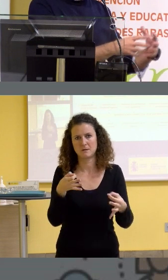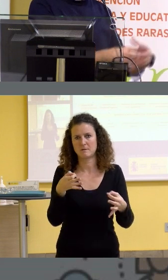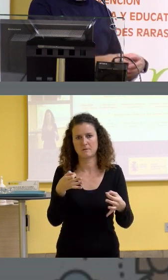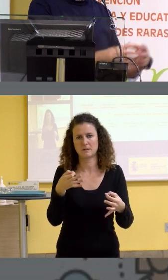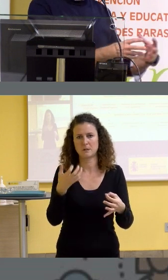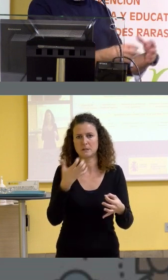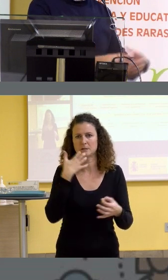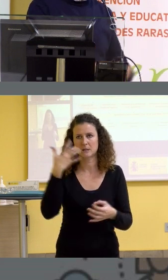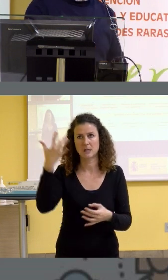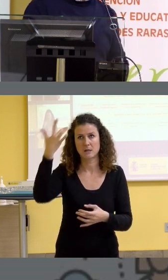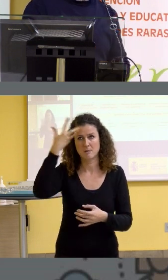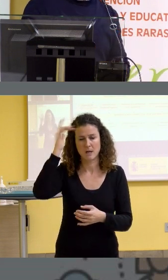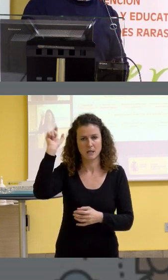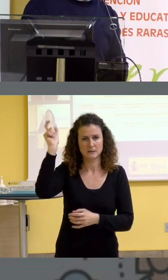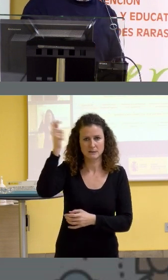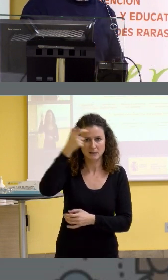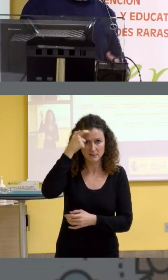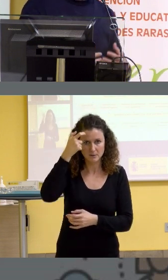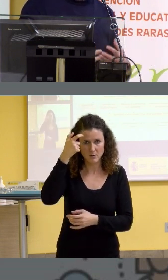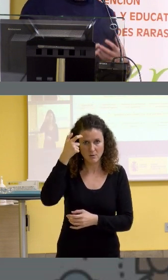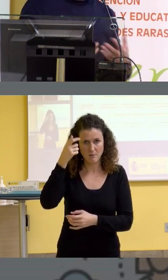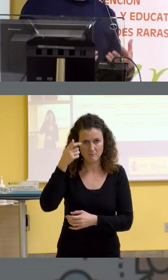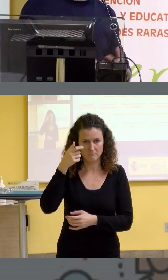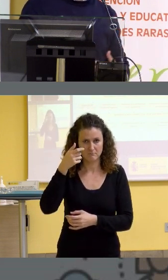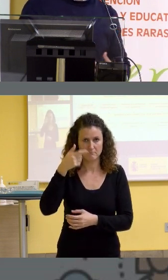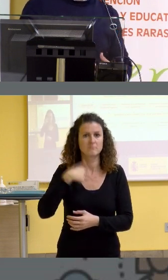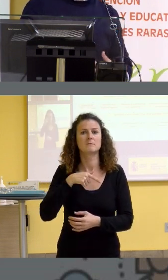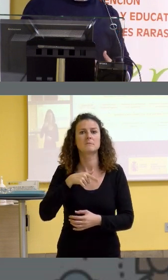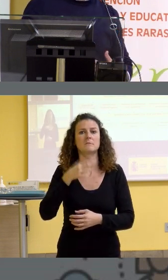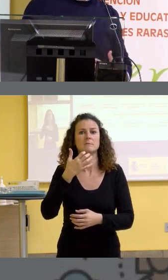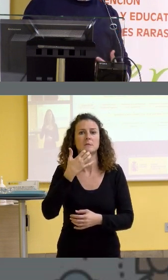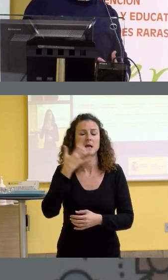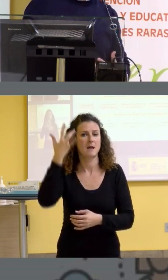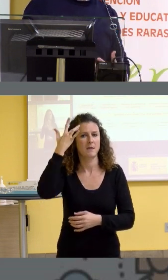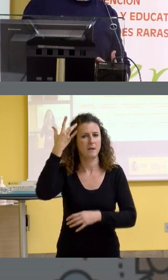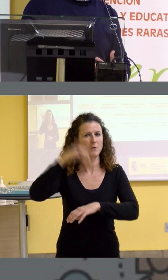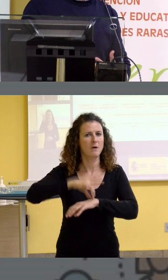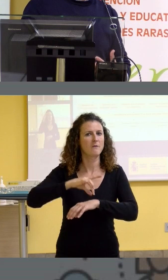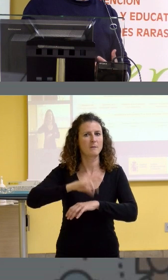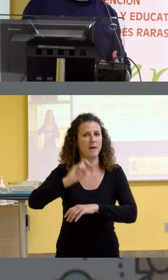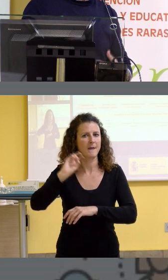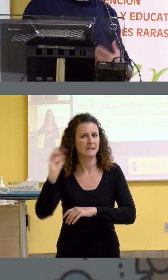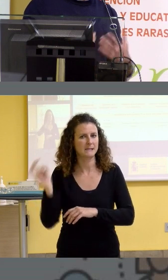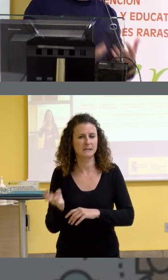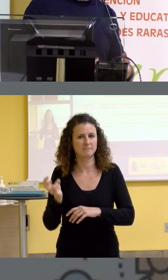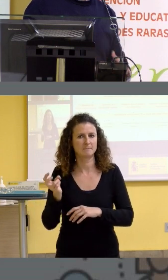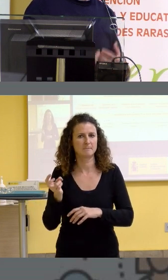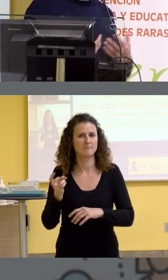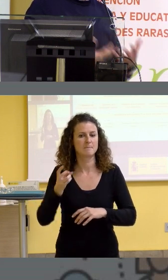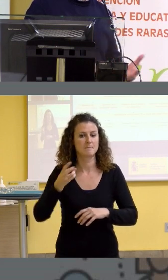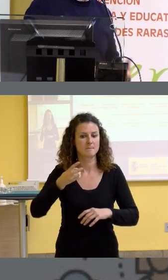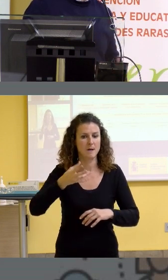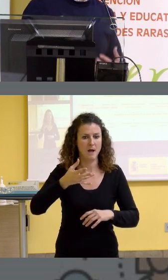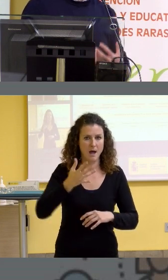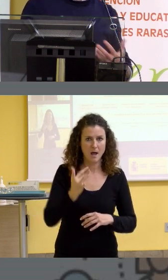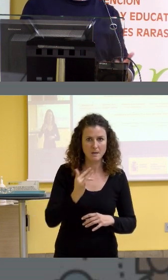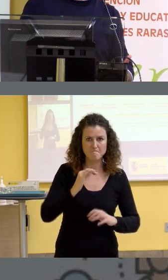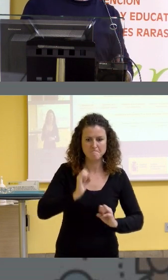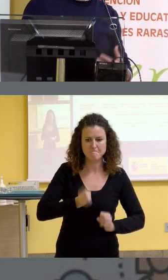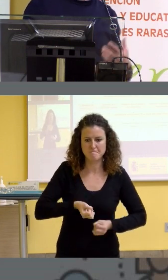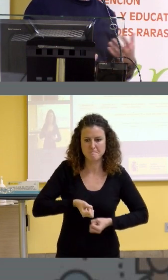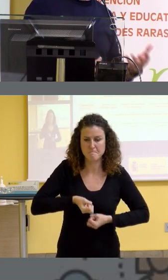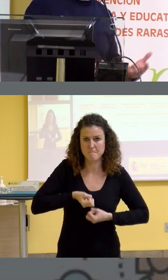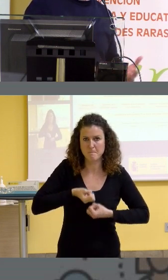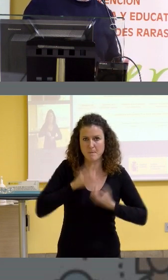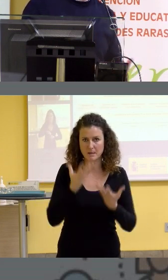trastorno cognitivo per se, en las enfermedades del cerebro la coexistencia de manifestaciones